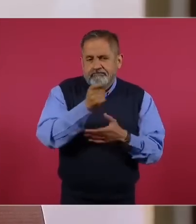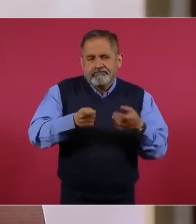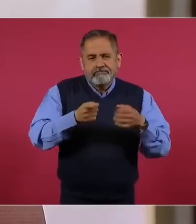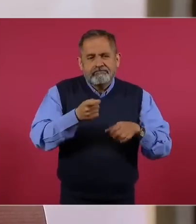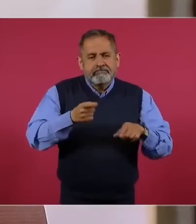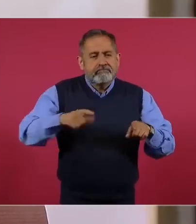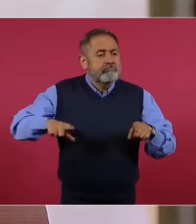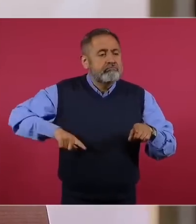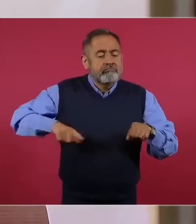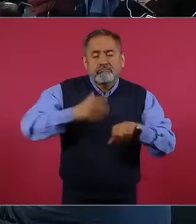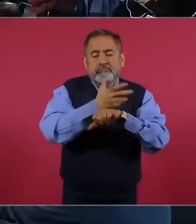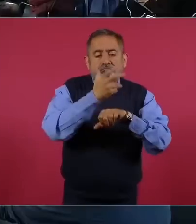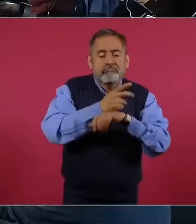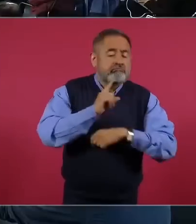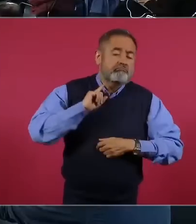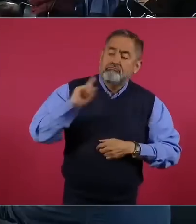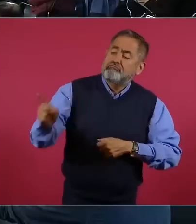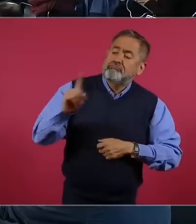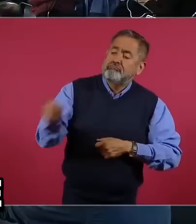el que fue el ejército.